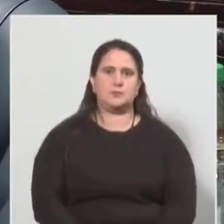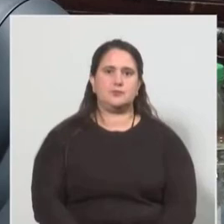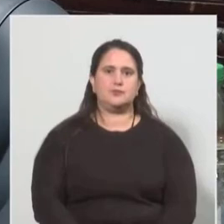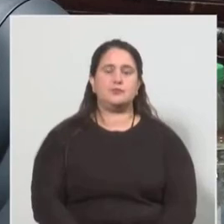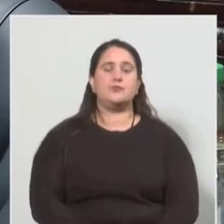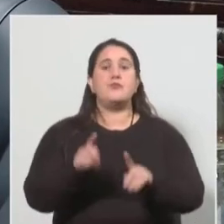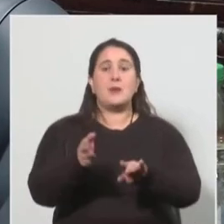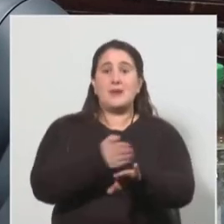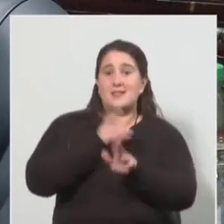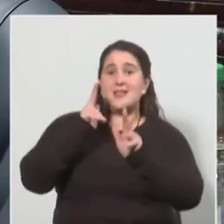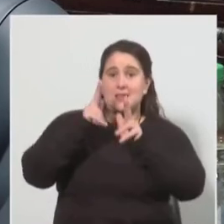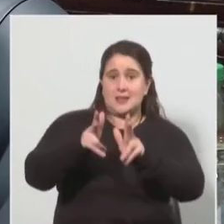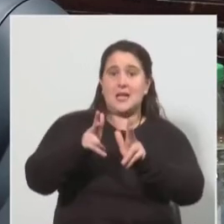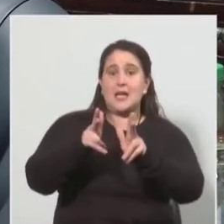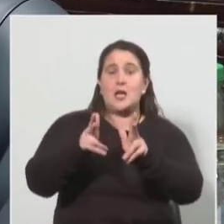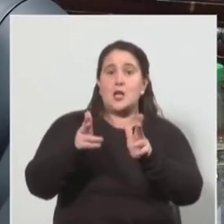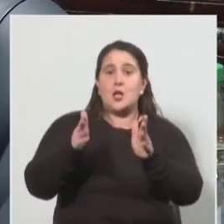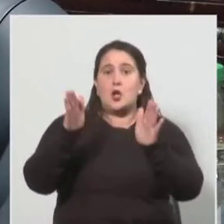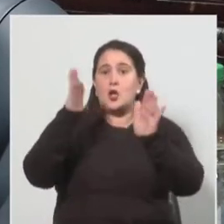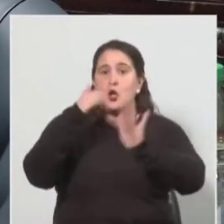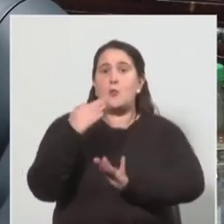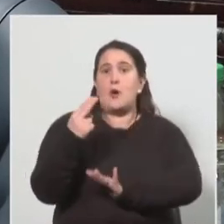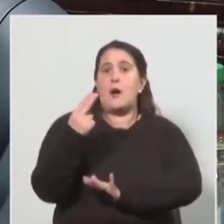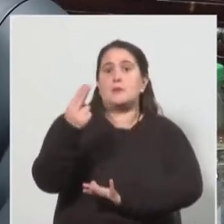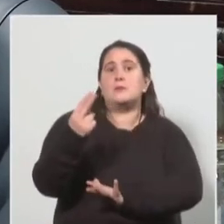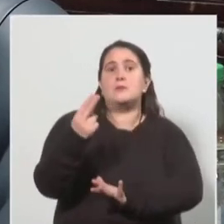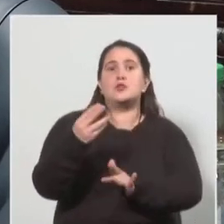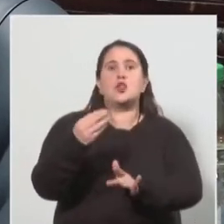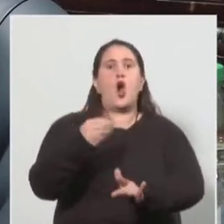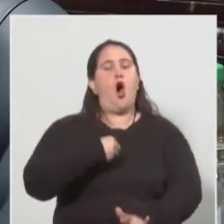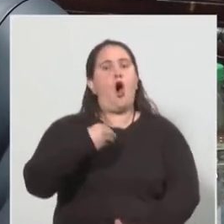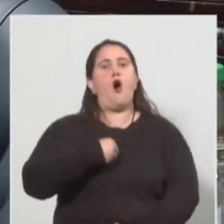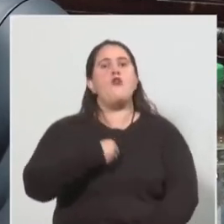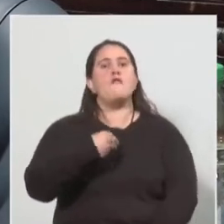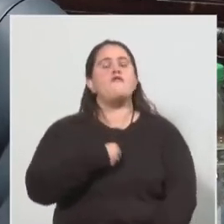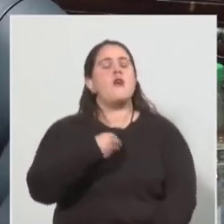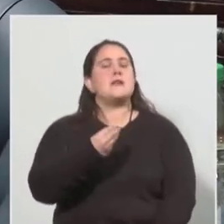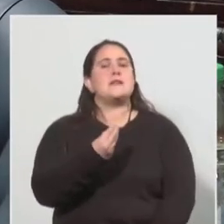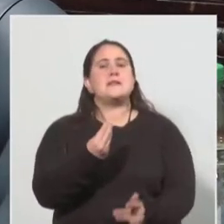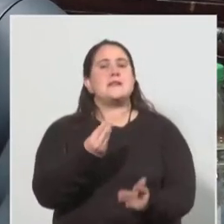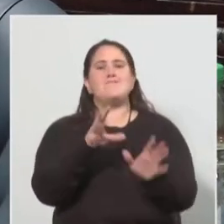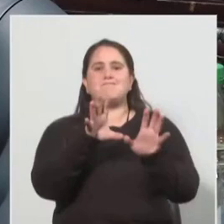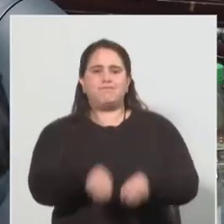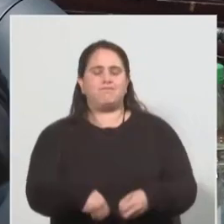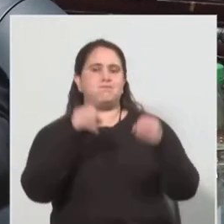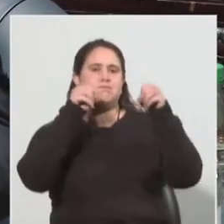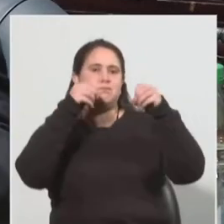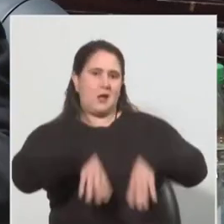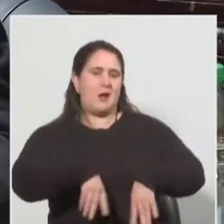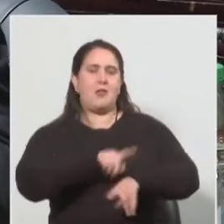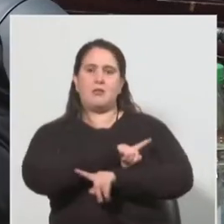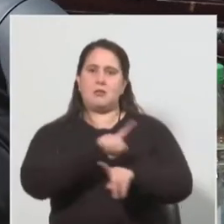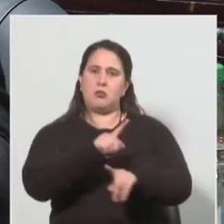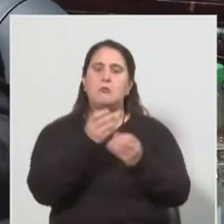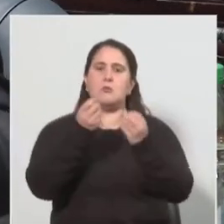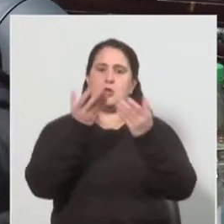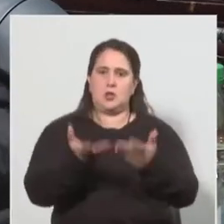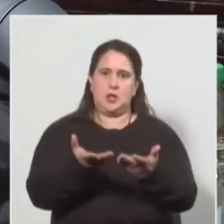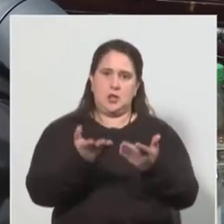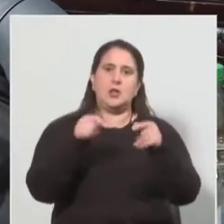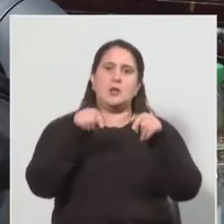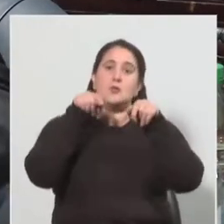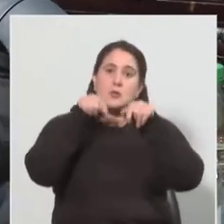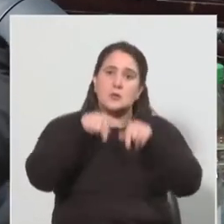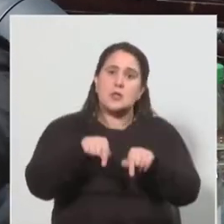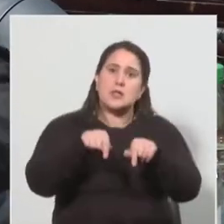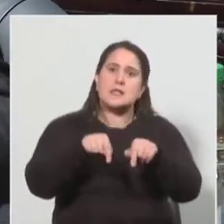Y decíamos que no podemos permitir que se erosione la confianza de la ciudadanía con las instituciones, porque esa